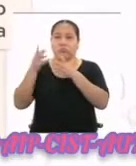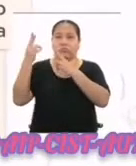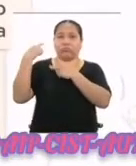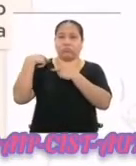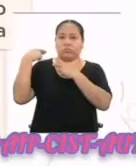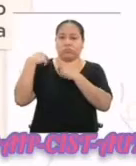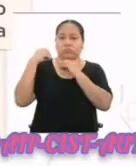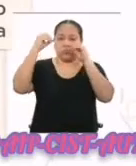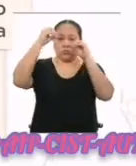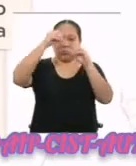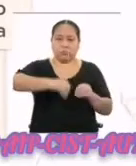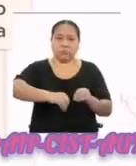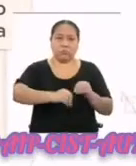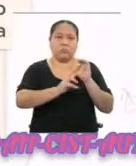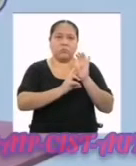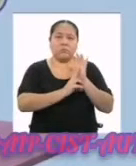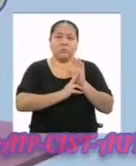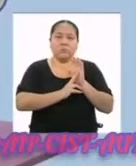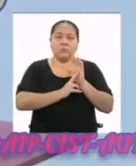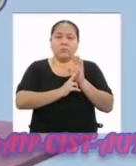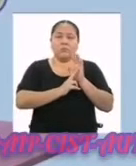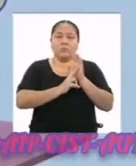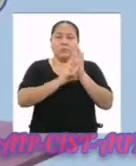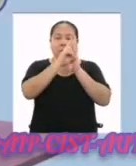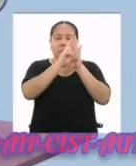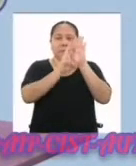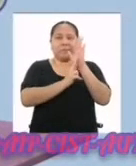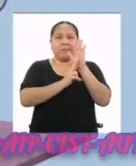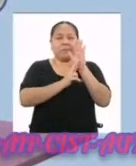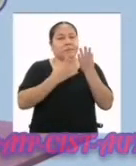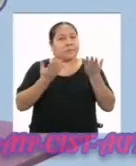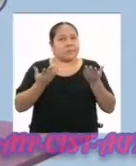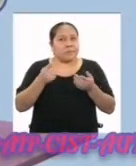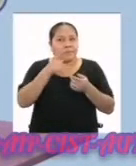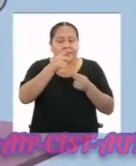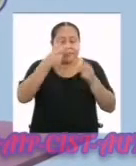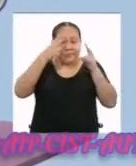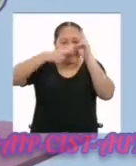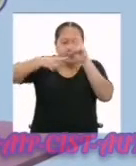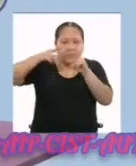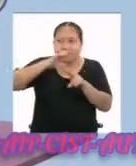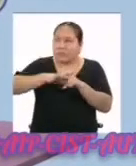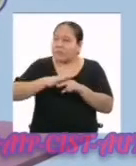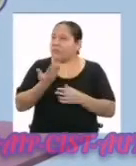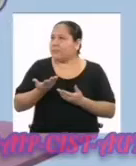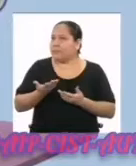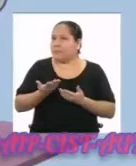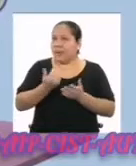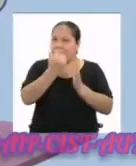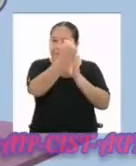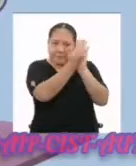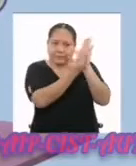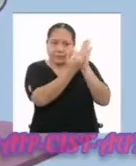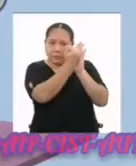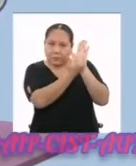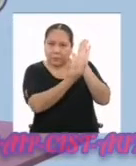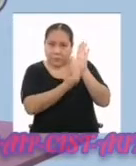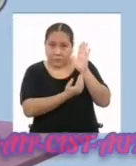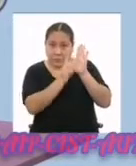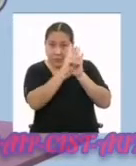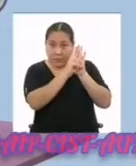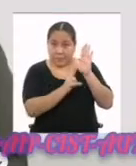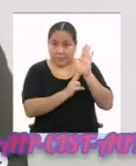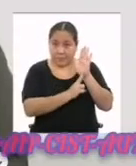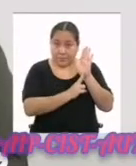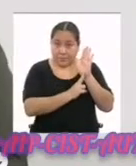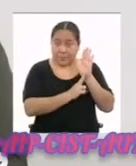que el reglamento sea cumplido. Entonces, todo lo que acabamos de ver vendrían a ser las partes de un reglamento.